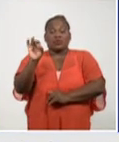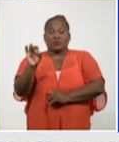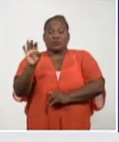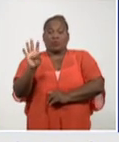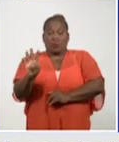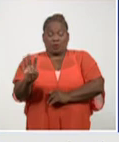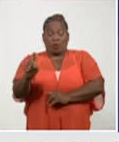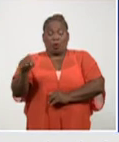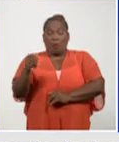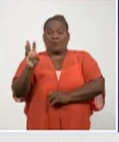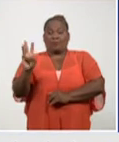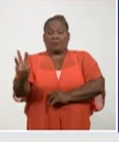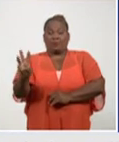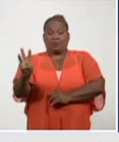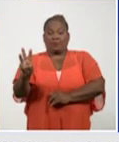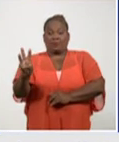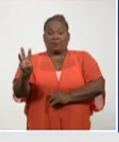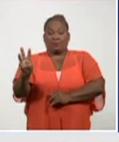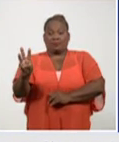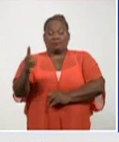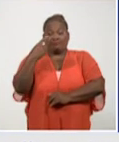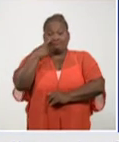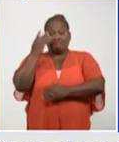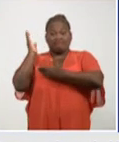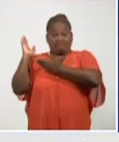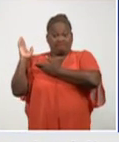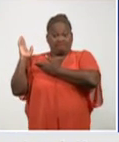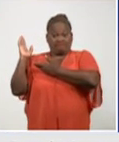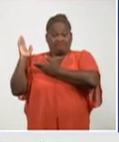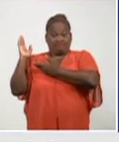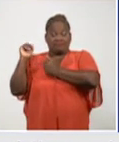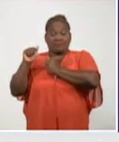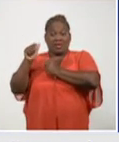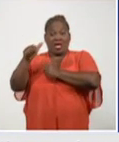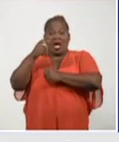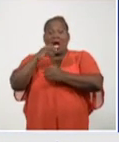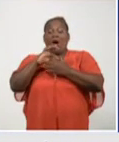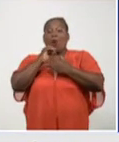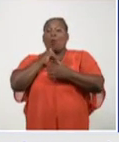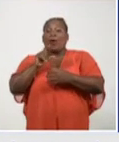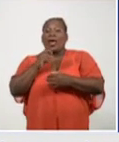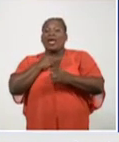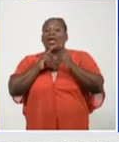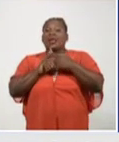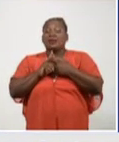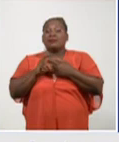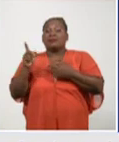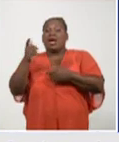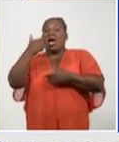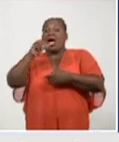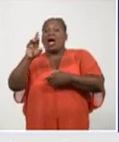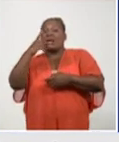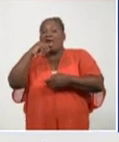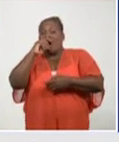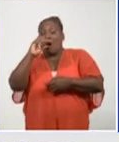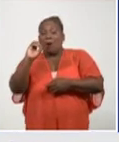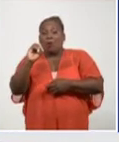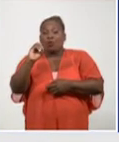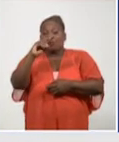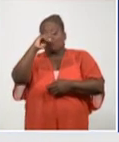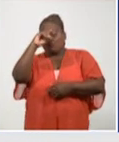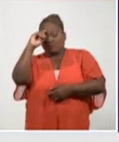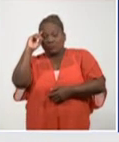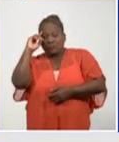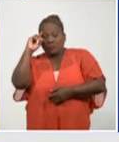174,3. Pero fíjense que Hawái con 80,4, Los Arauz 61 y